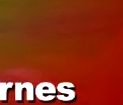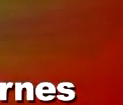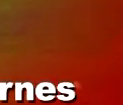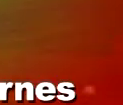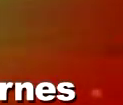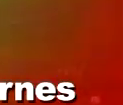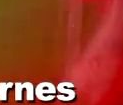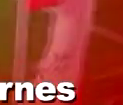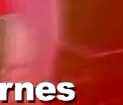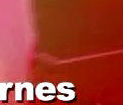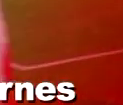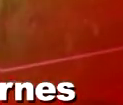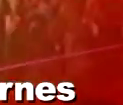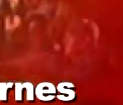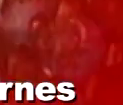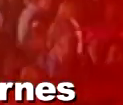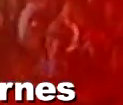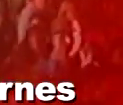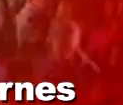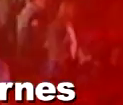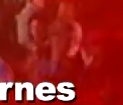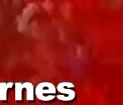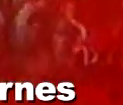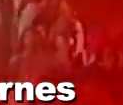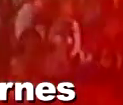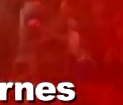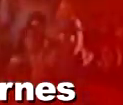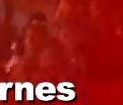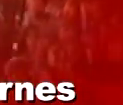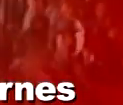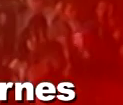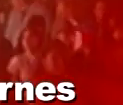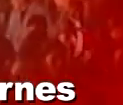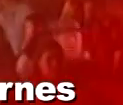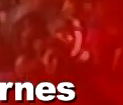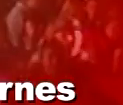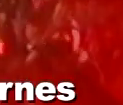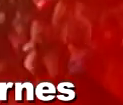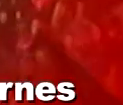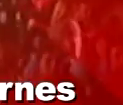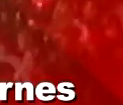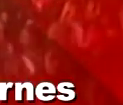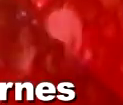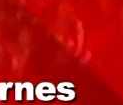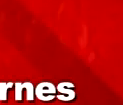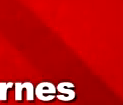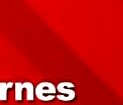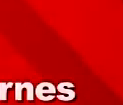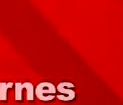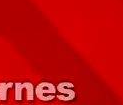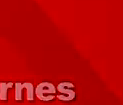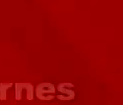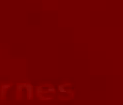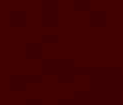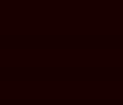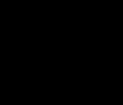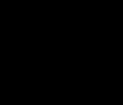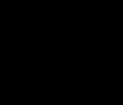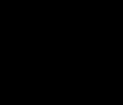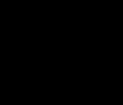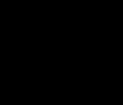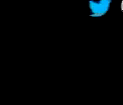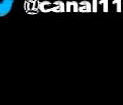departamento de prensa y noticias. Hora 22, la noticia en imagen por